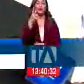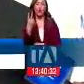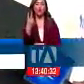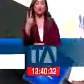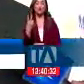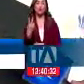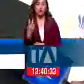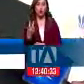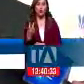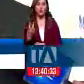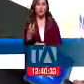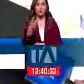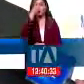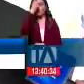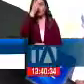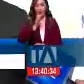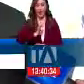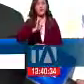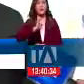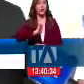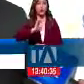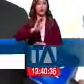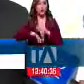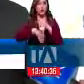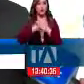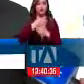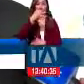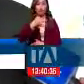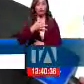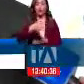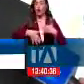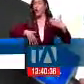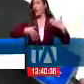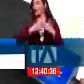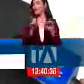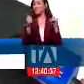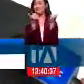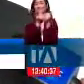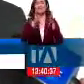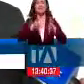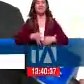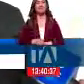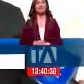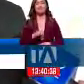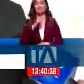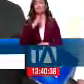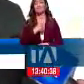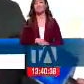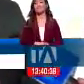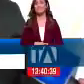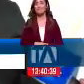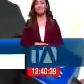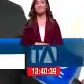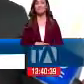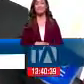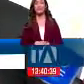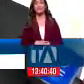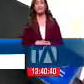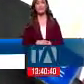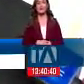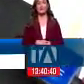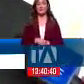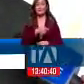de los deberes éticos que debemos cumplir absolutamente todos los asambleístas, porque aquí nos estamos jugando algo muy serio. En que si